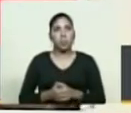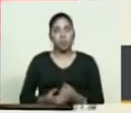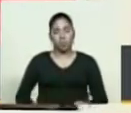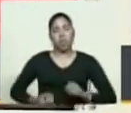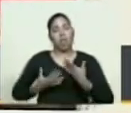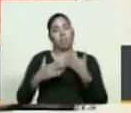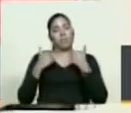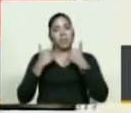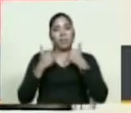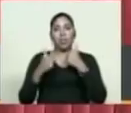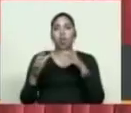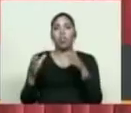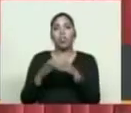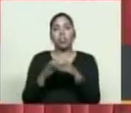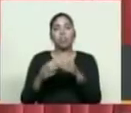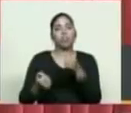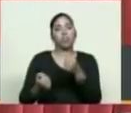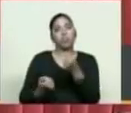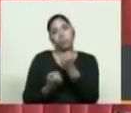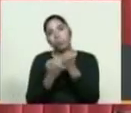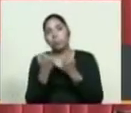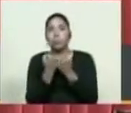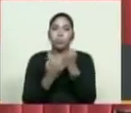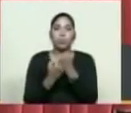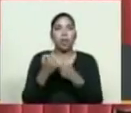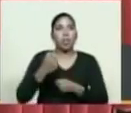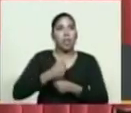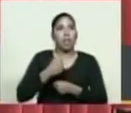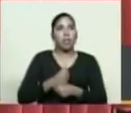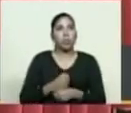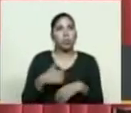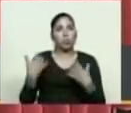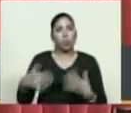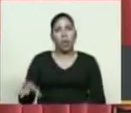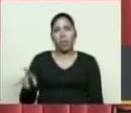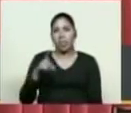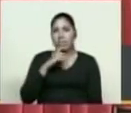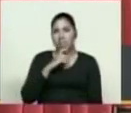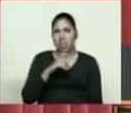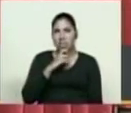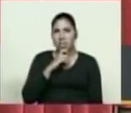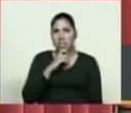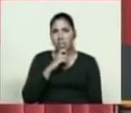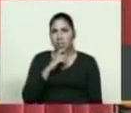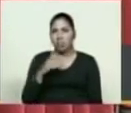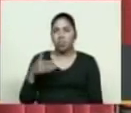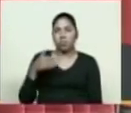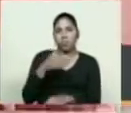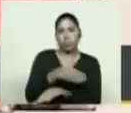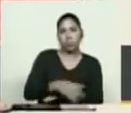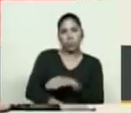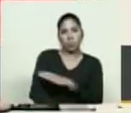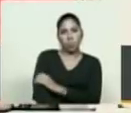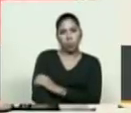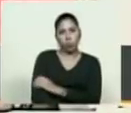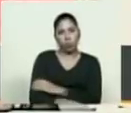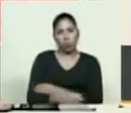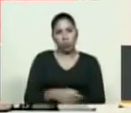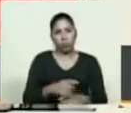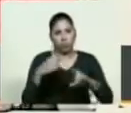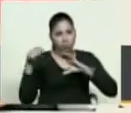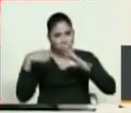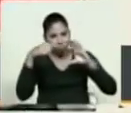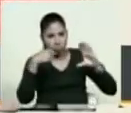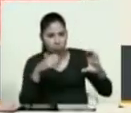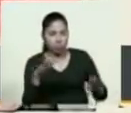Por supuesto, difícilmente eso lo iban a cubrir los medios de la derecha, porque ellos